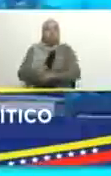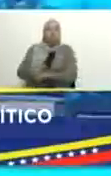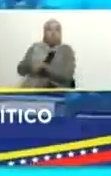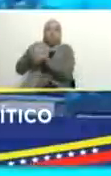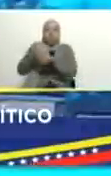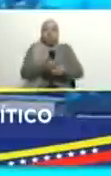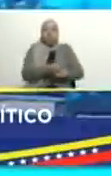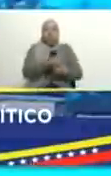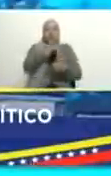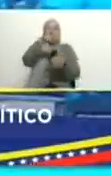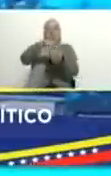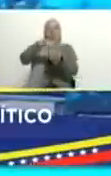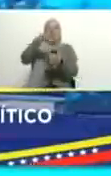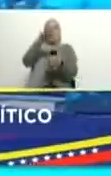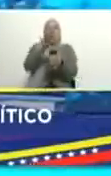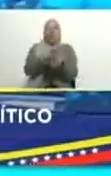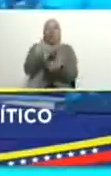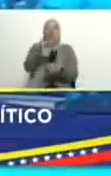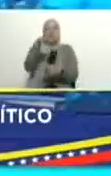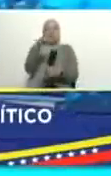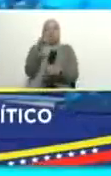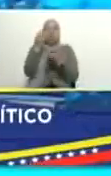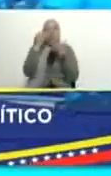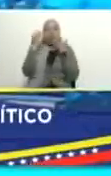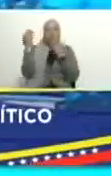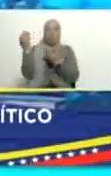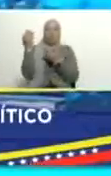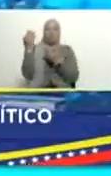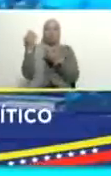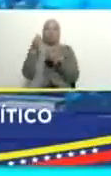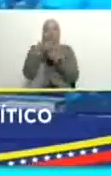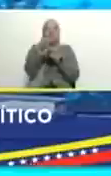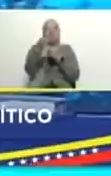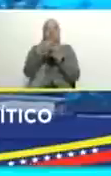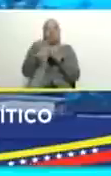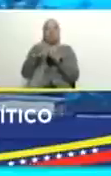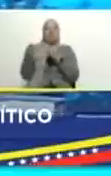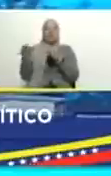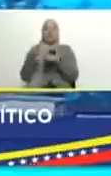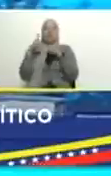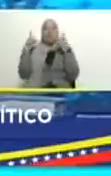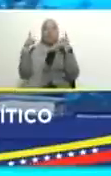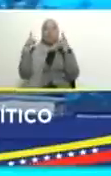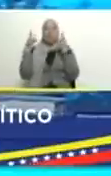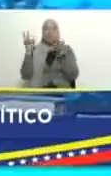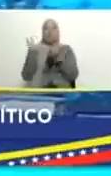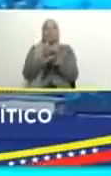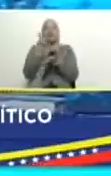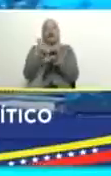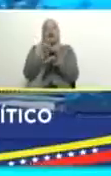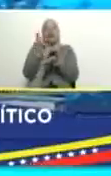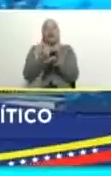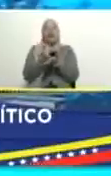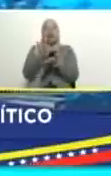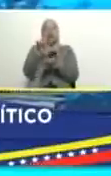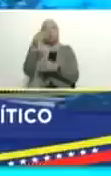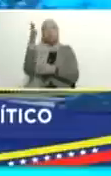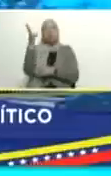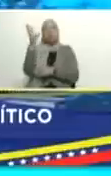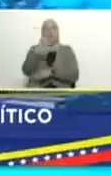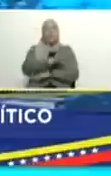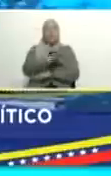de Coro, estado Falcón, del municipio Vargas, en La Guaira, de Barquisimeto,